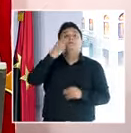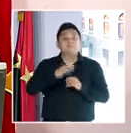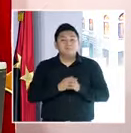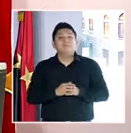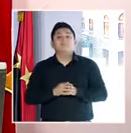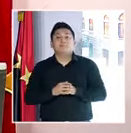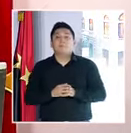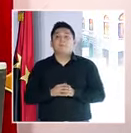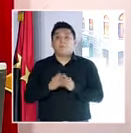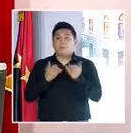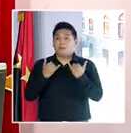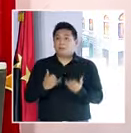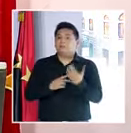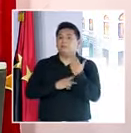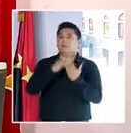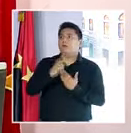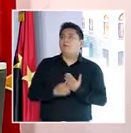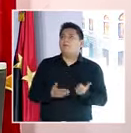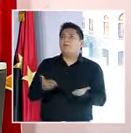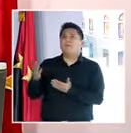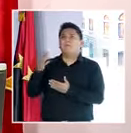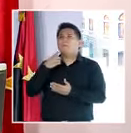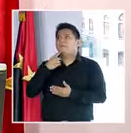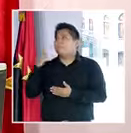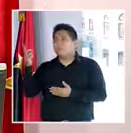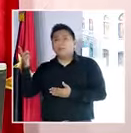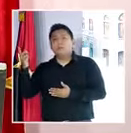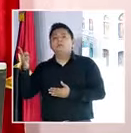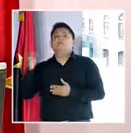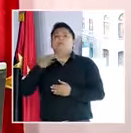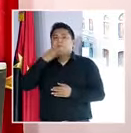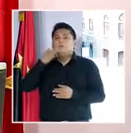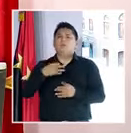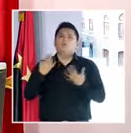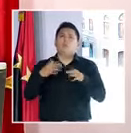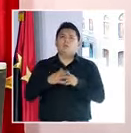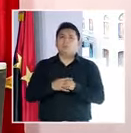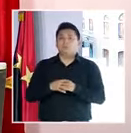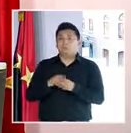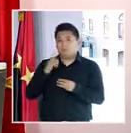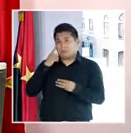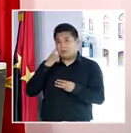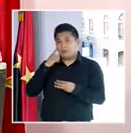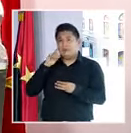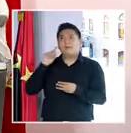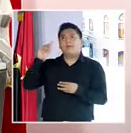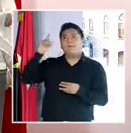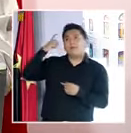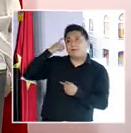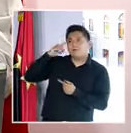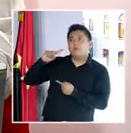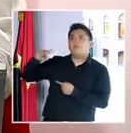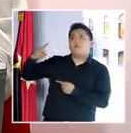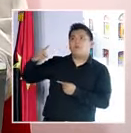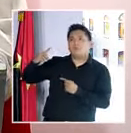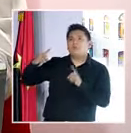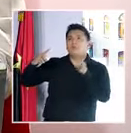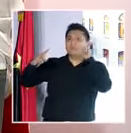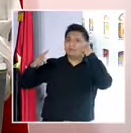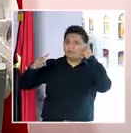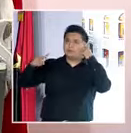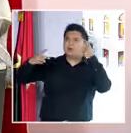Y lograr que un proyecto de esta naturaleza trascendiera 3 administraciones